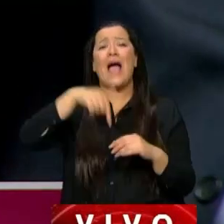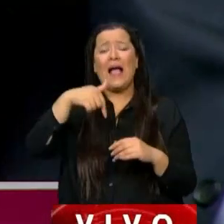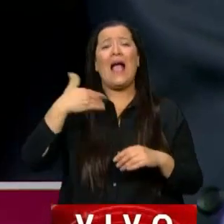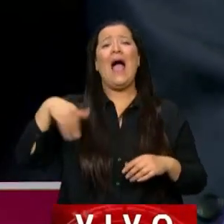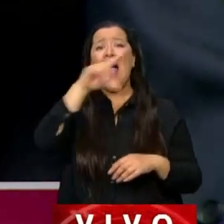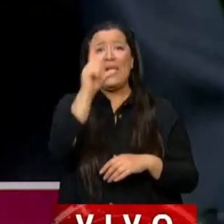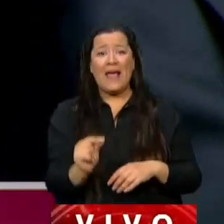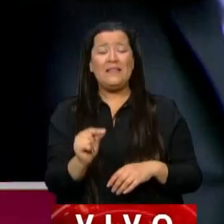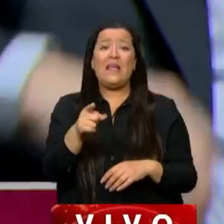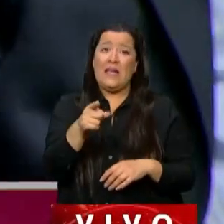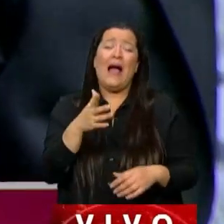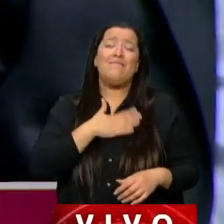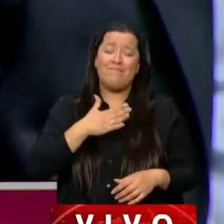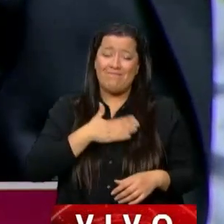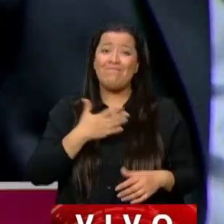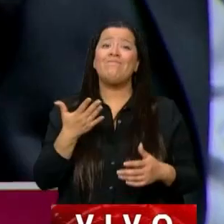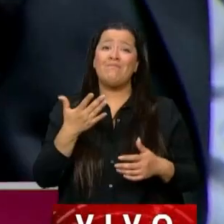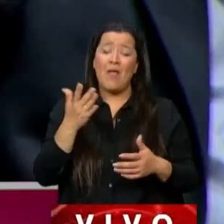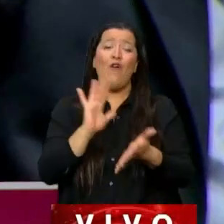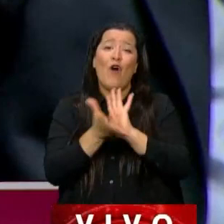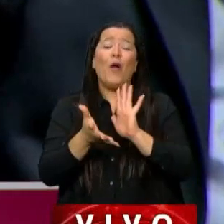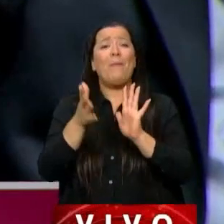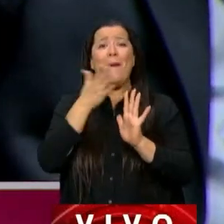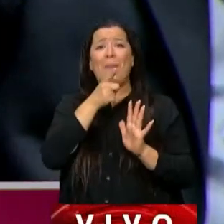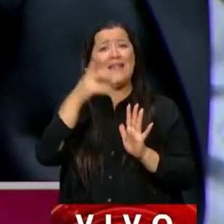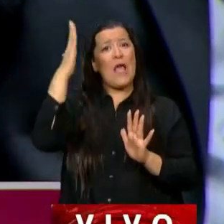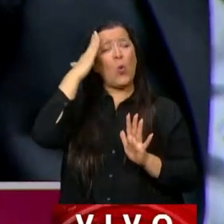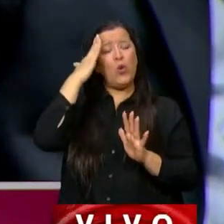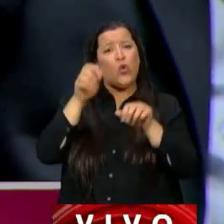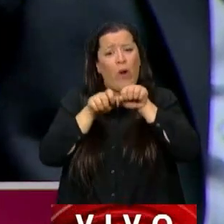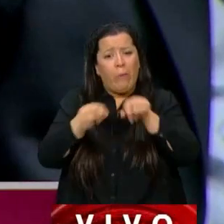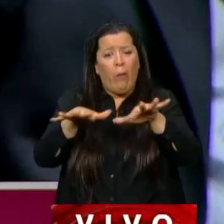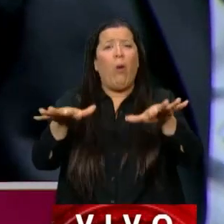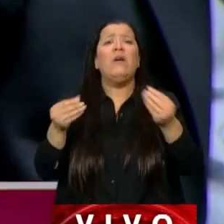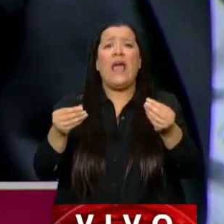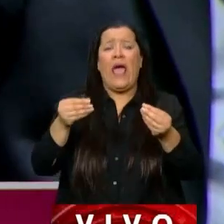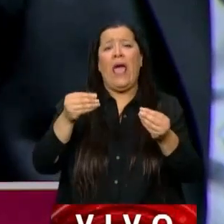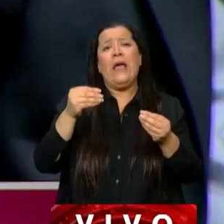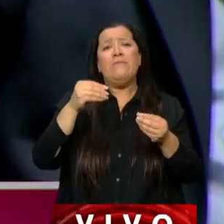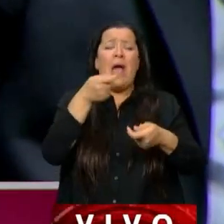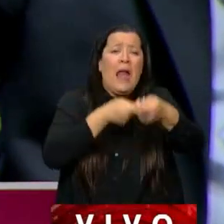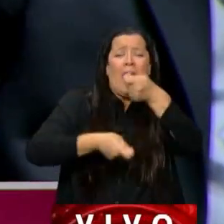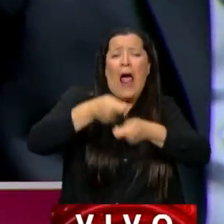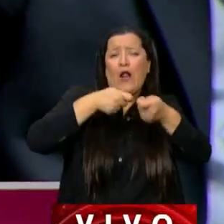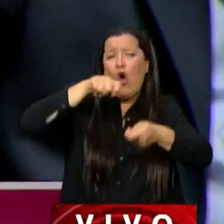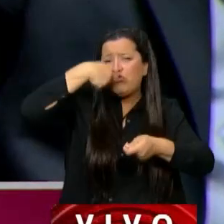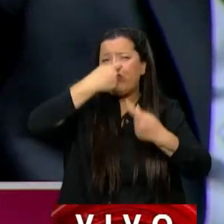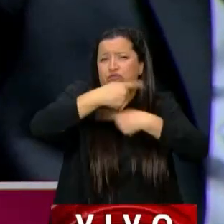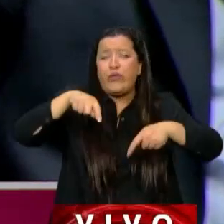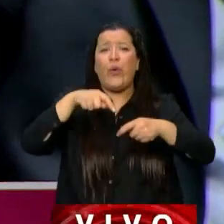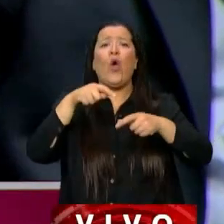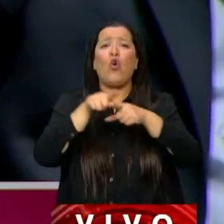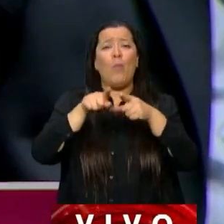está predominando lamentablemente la narcocultura, y la narcocultura es de alguna manera defender